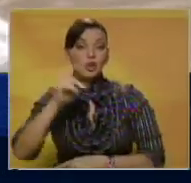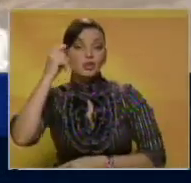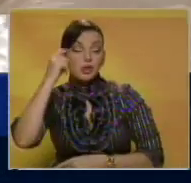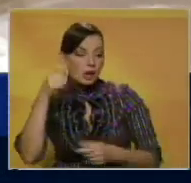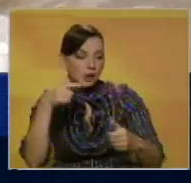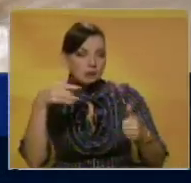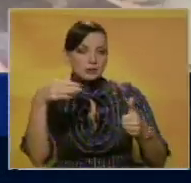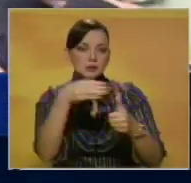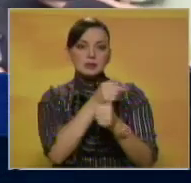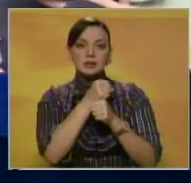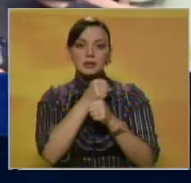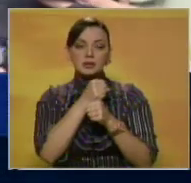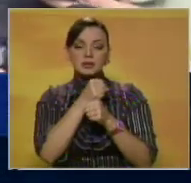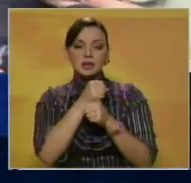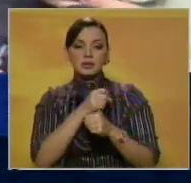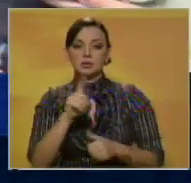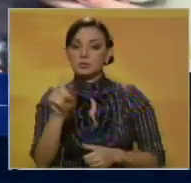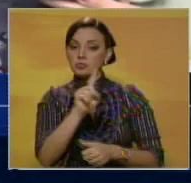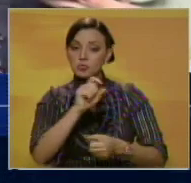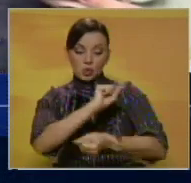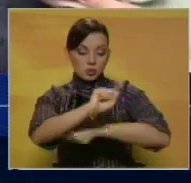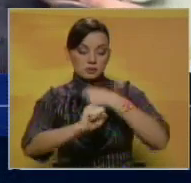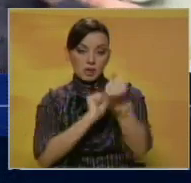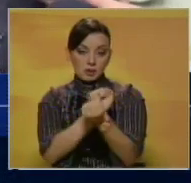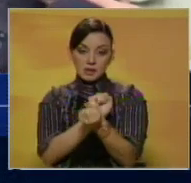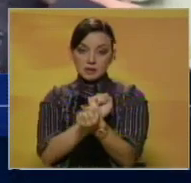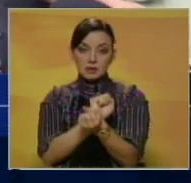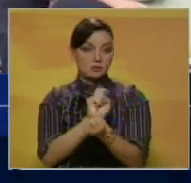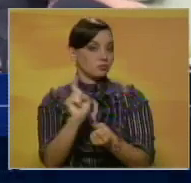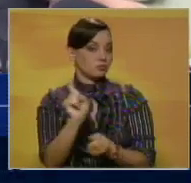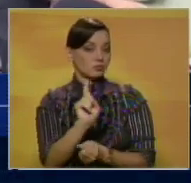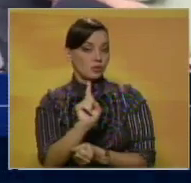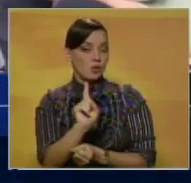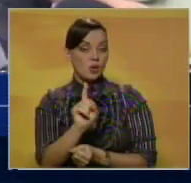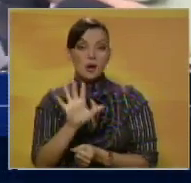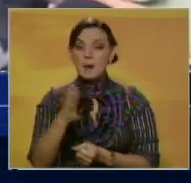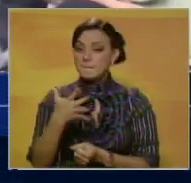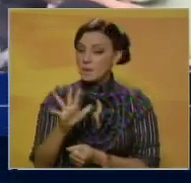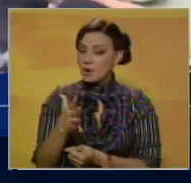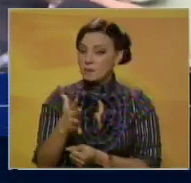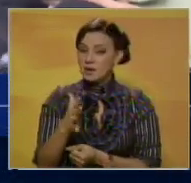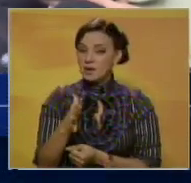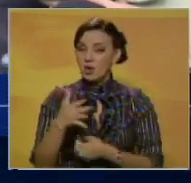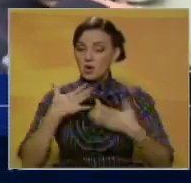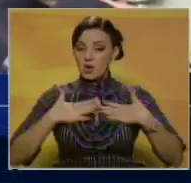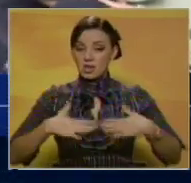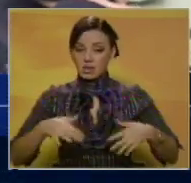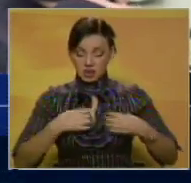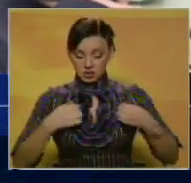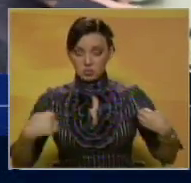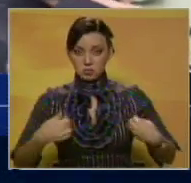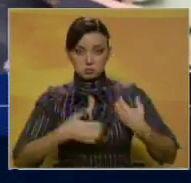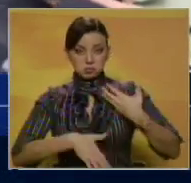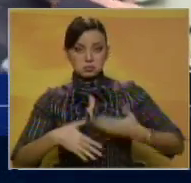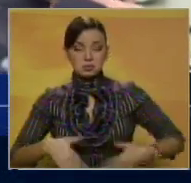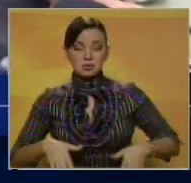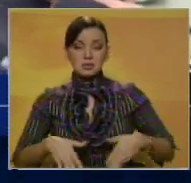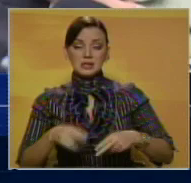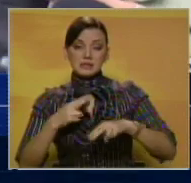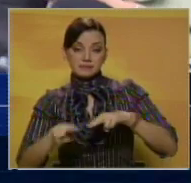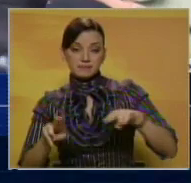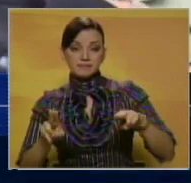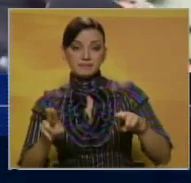San Josecito. No estaba maniatada, se encontró semidesnuda, ¿verdad? A las orillas de un caño de agua